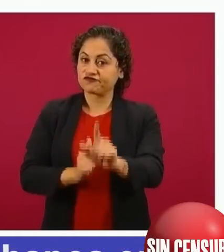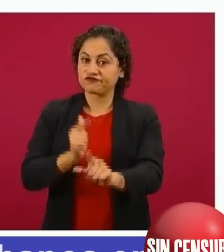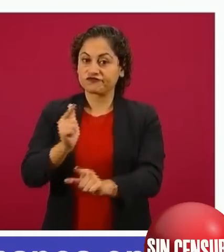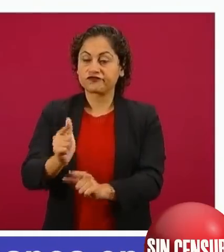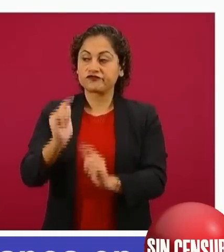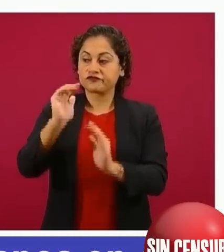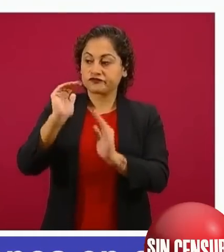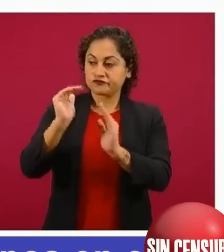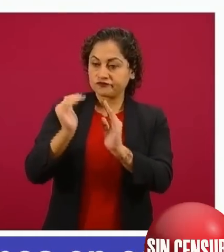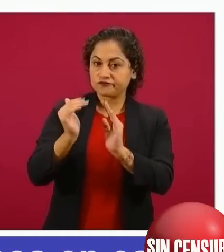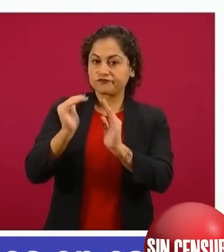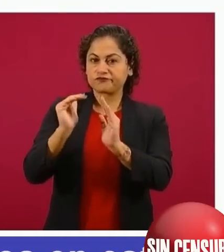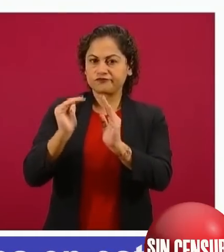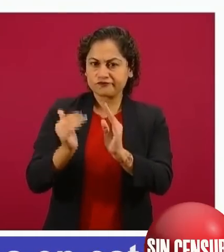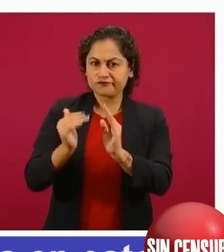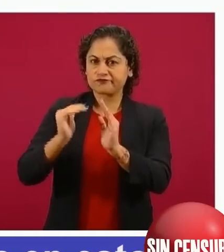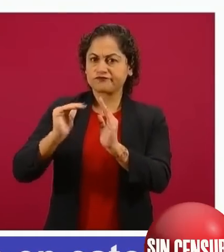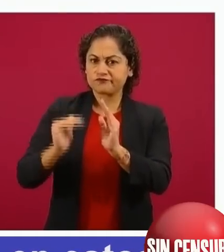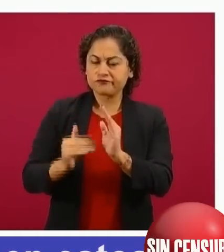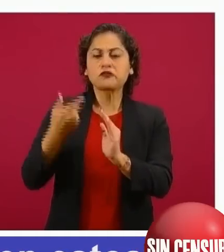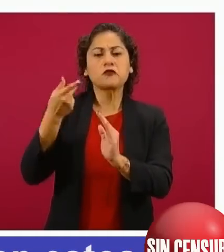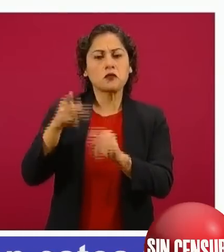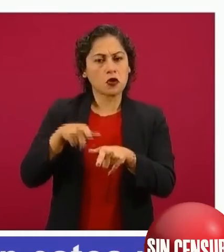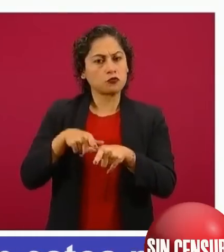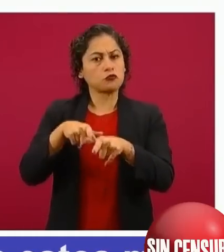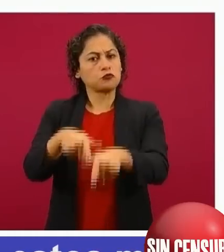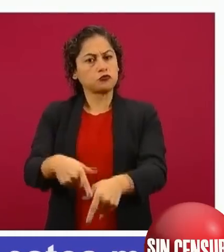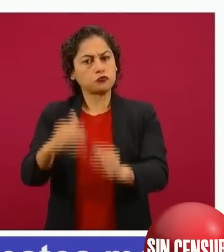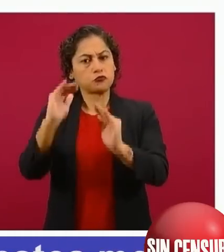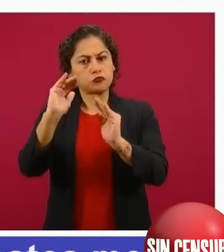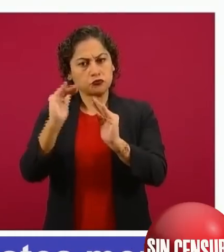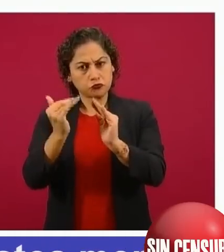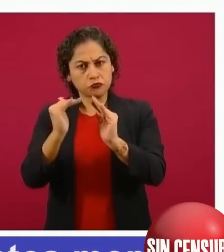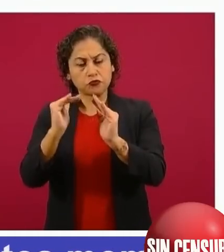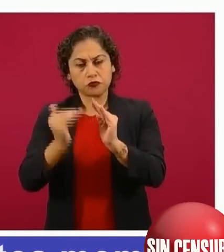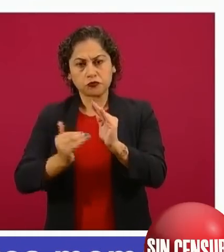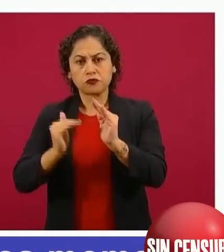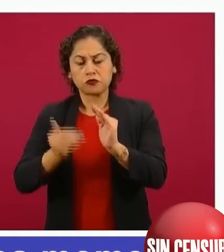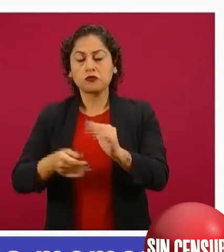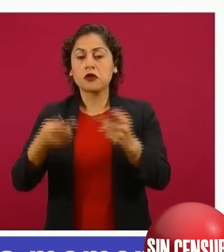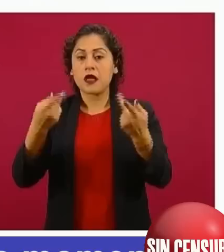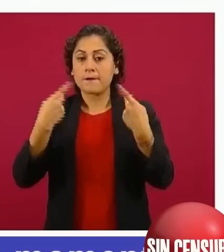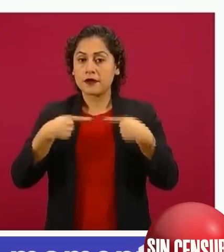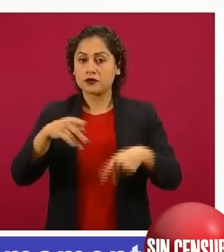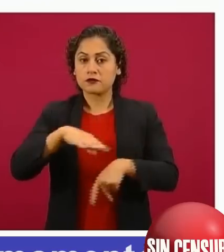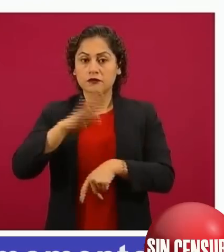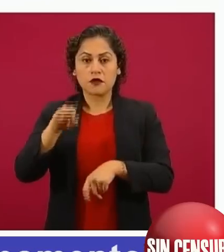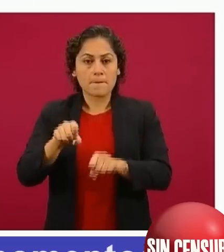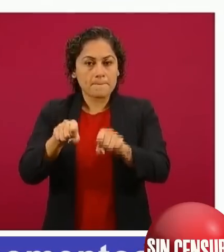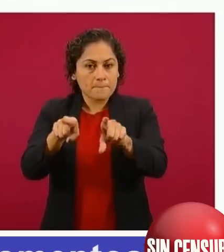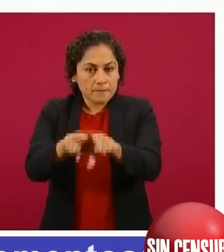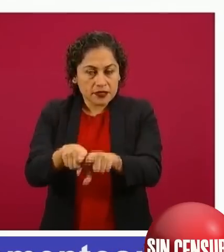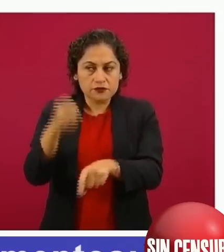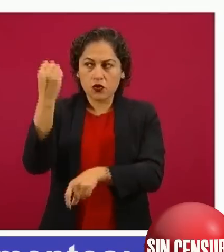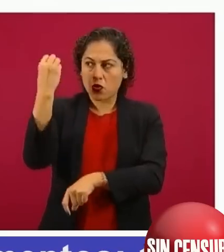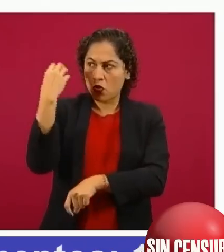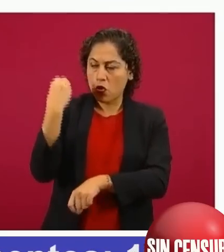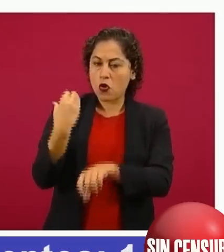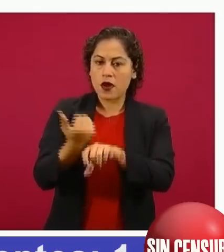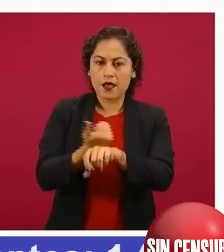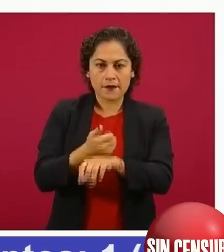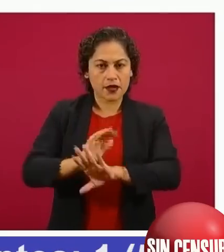contagios, pero se ha mantenido con una tendencia a la baja. Lo mismo las defunciones, lleva ya 3 semáforos amarillos. La siguiente,